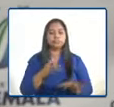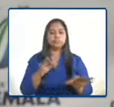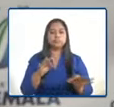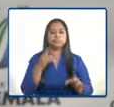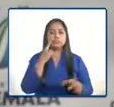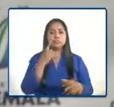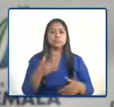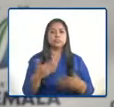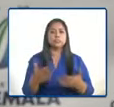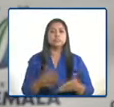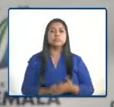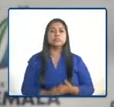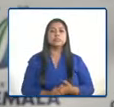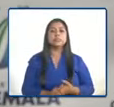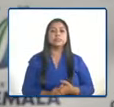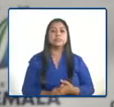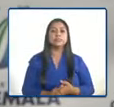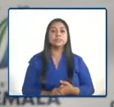dado.